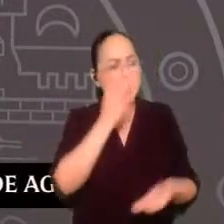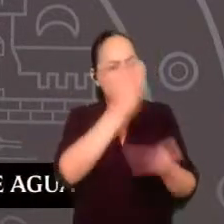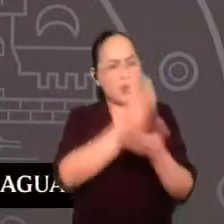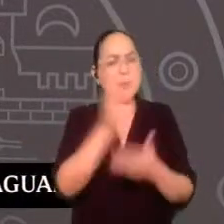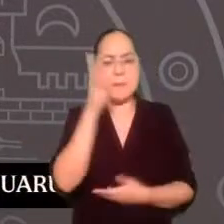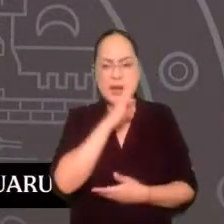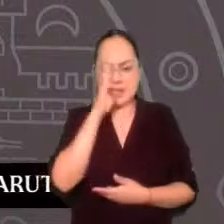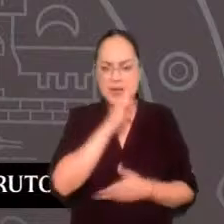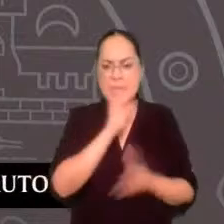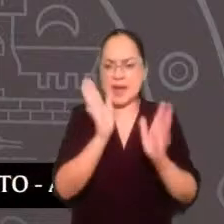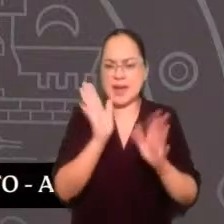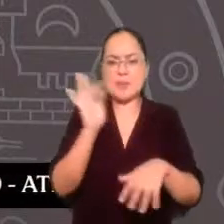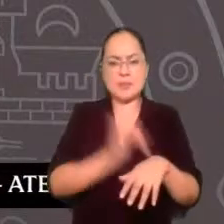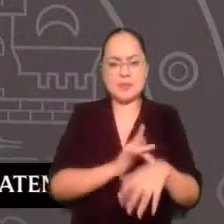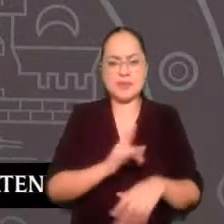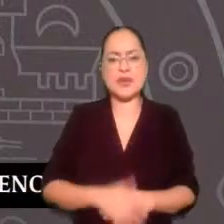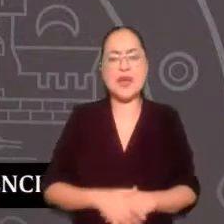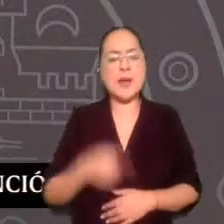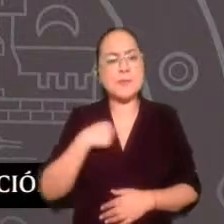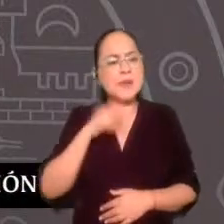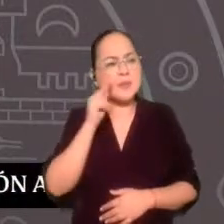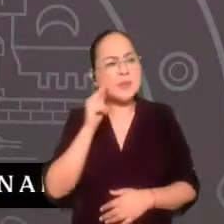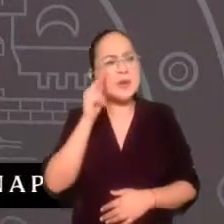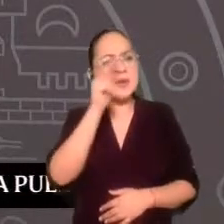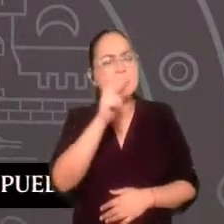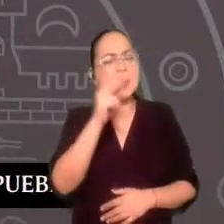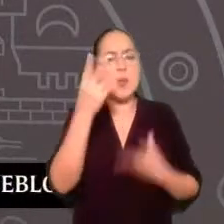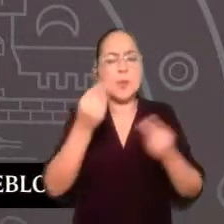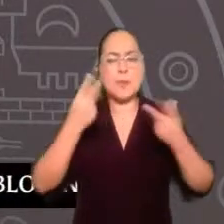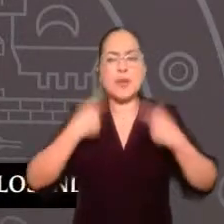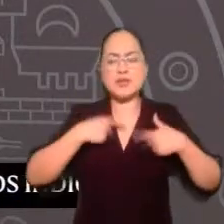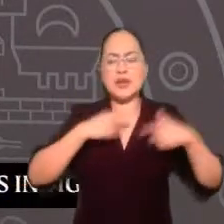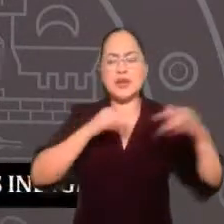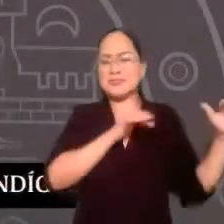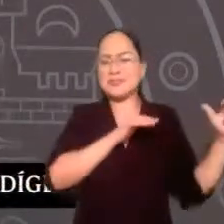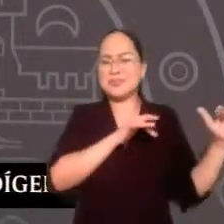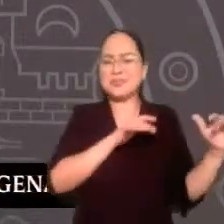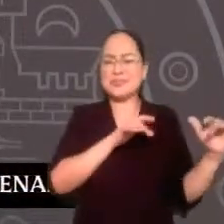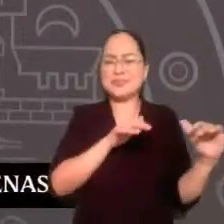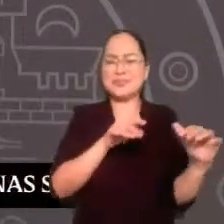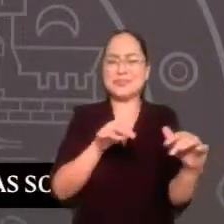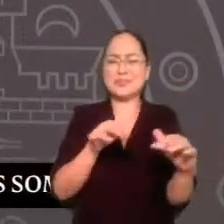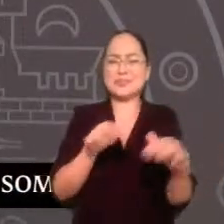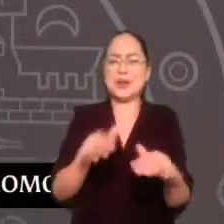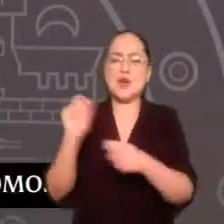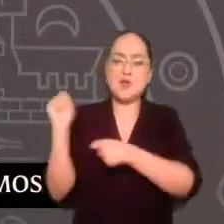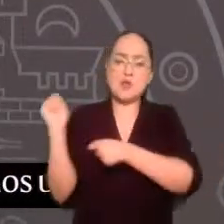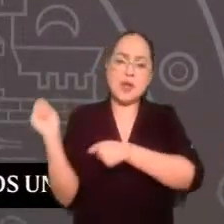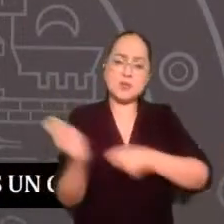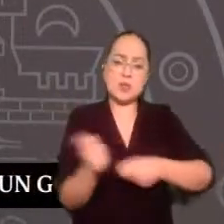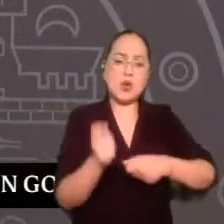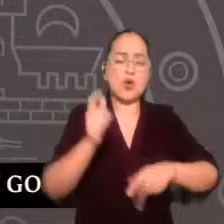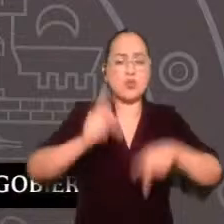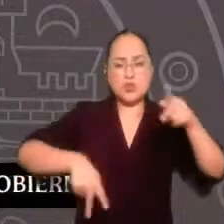A mí me gusta ver el río de gente que va a los estadios, sea de béisbol, sea de fútbol, o sea de lo que sea.